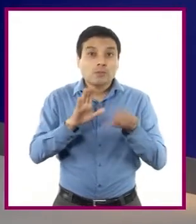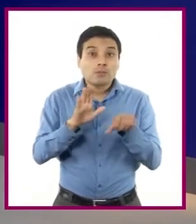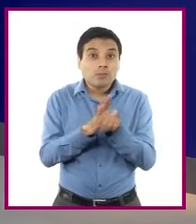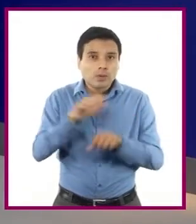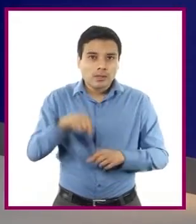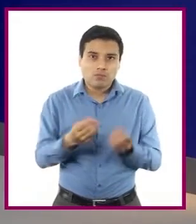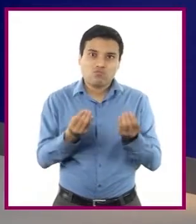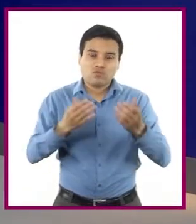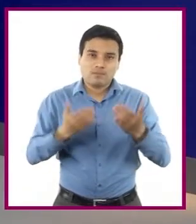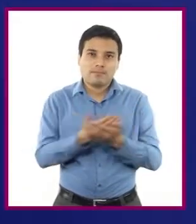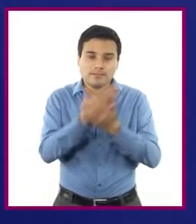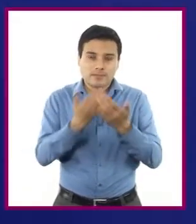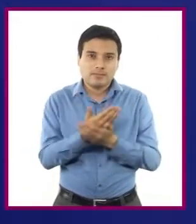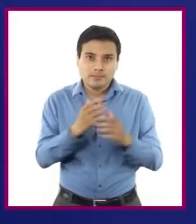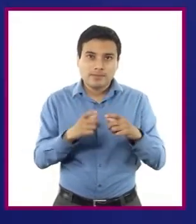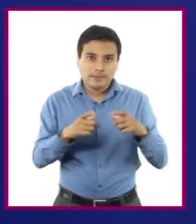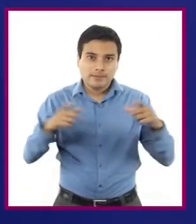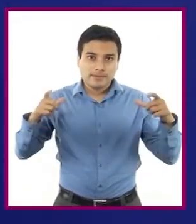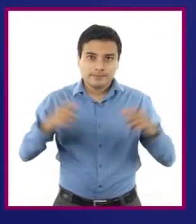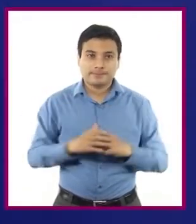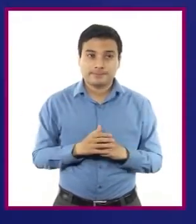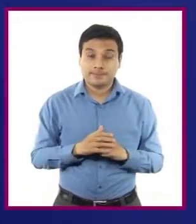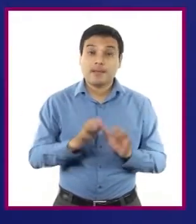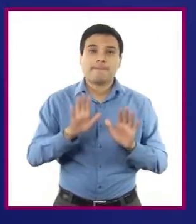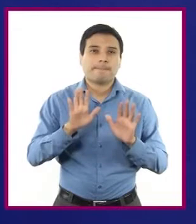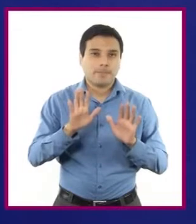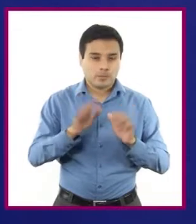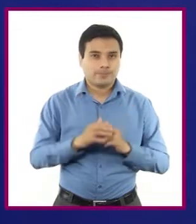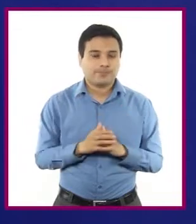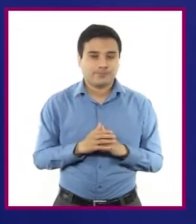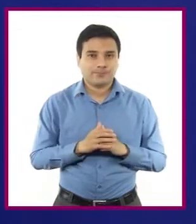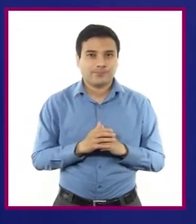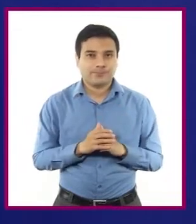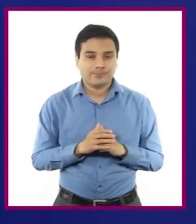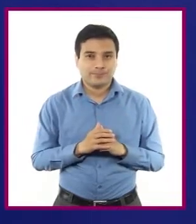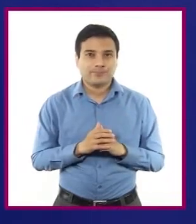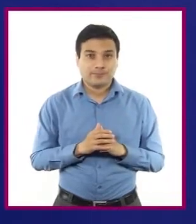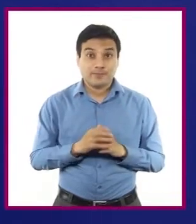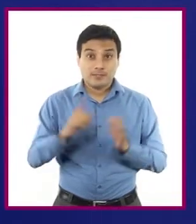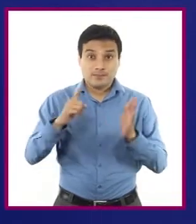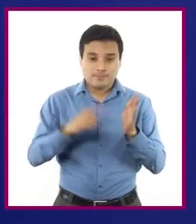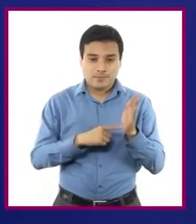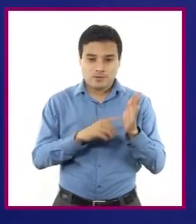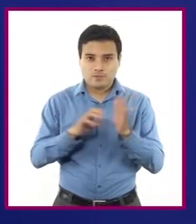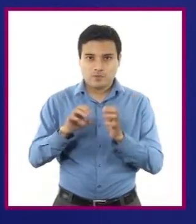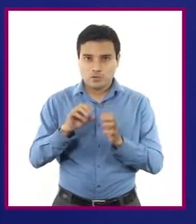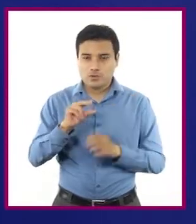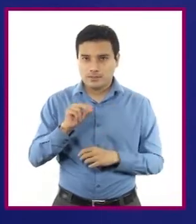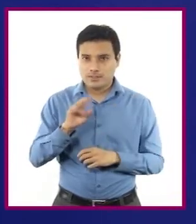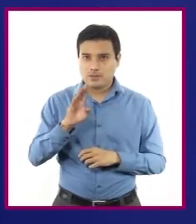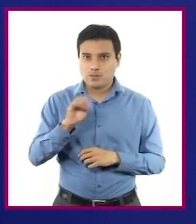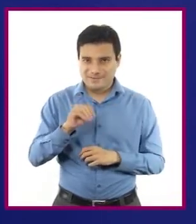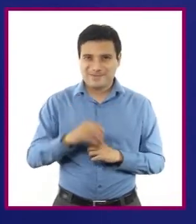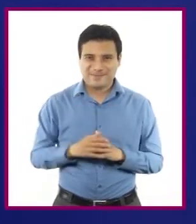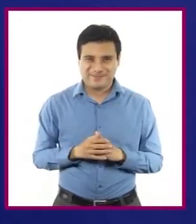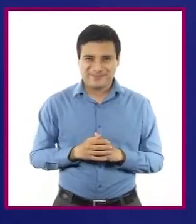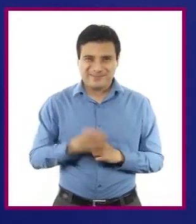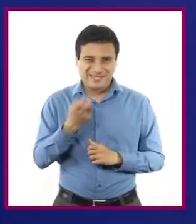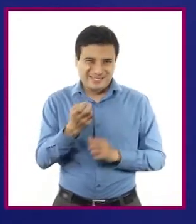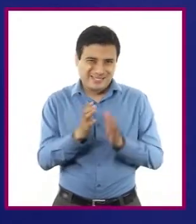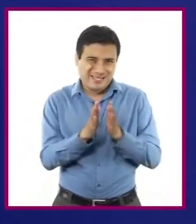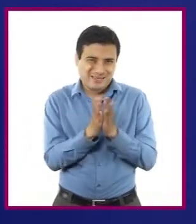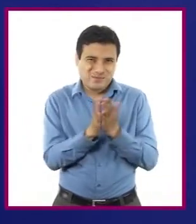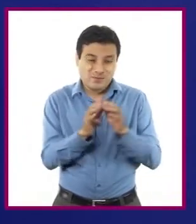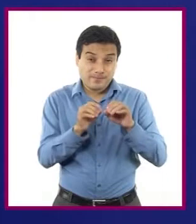mayor cantidad. Sin embargo, se consideraba para 1989, año en que se publicó este